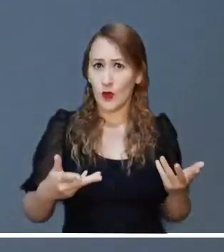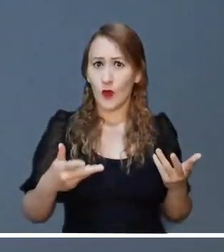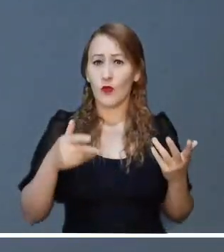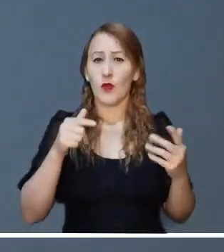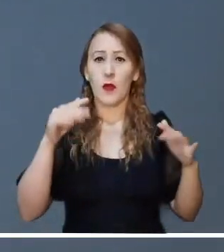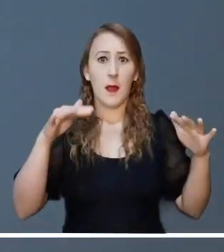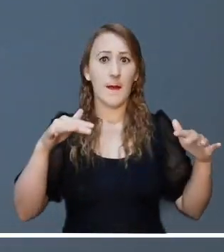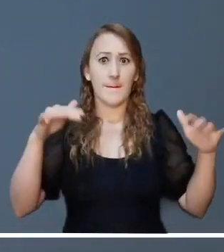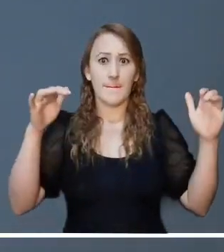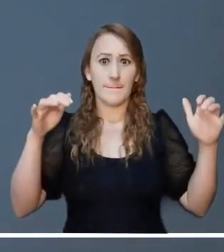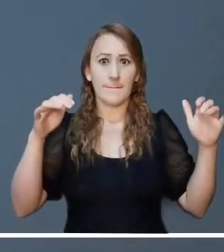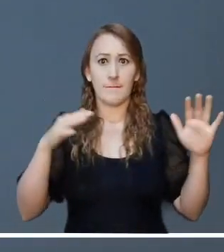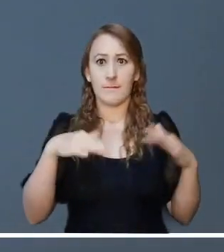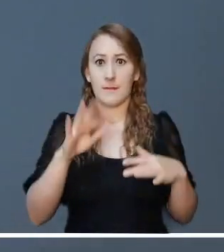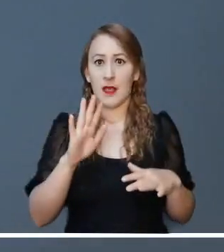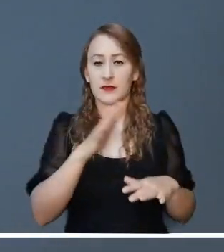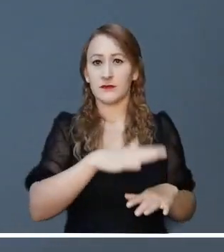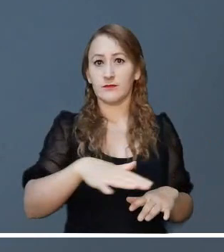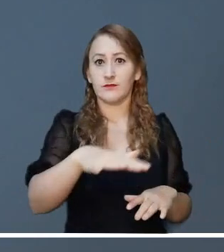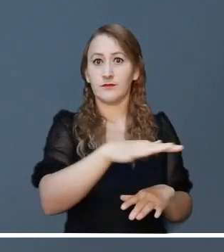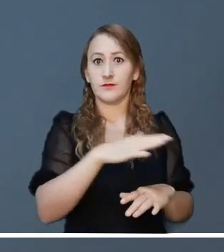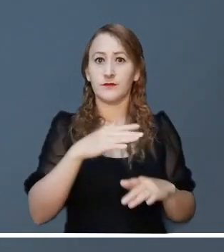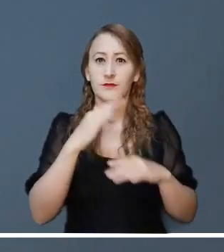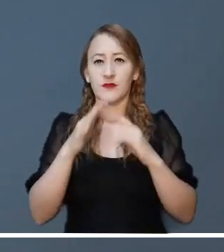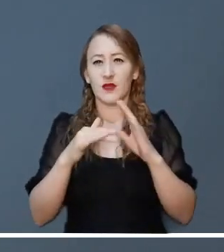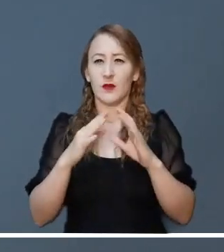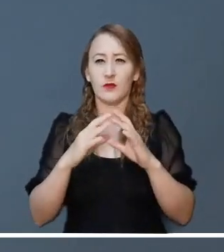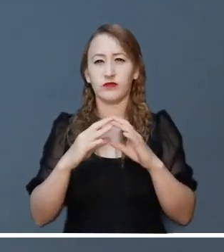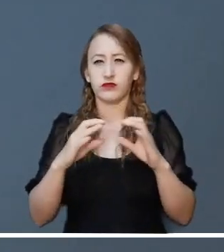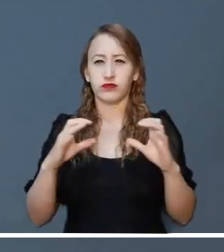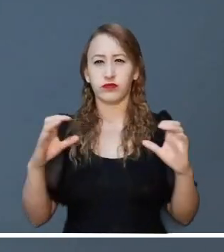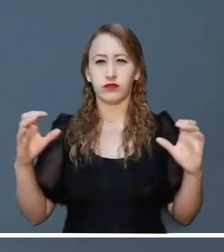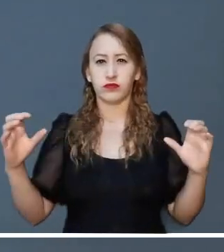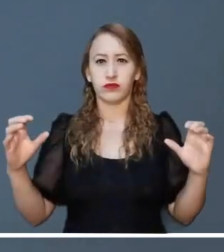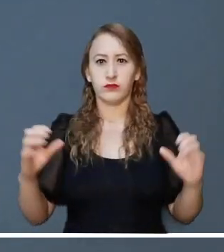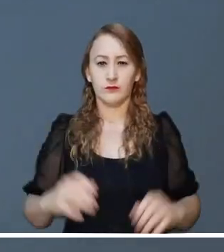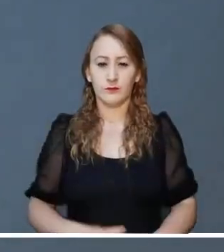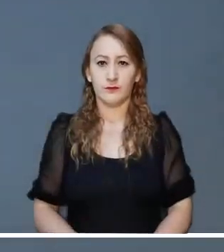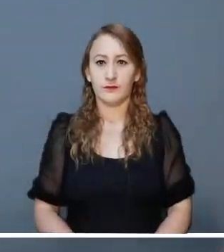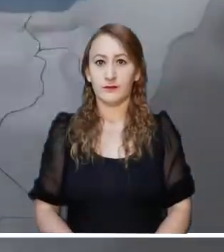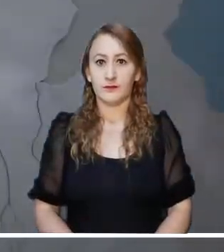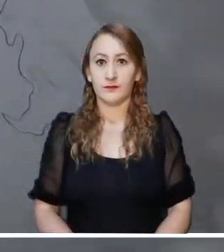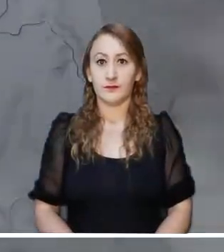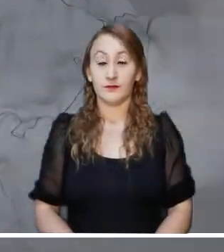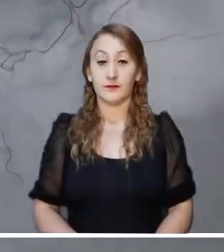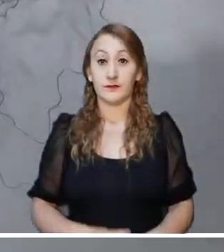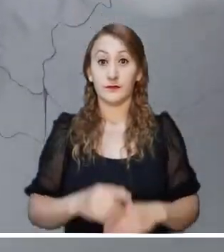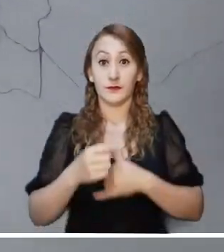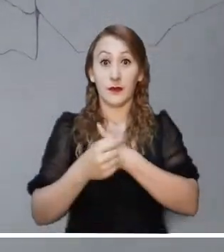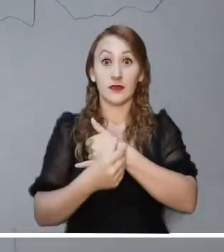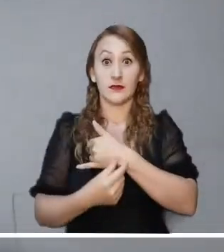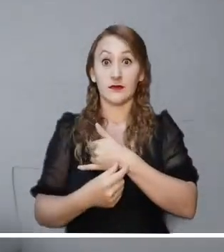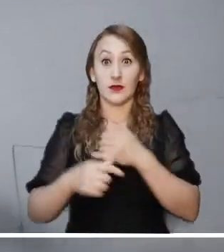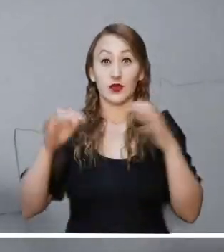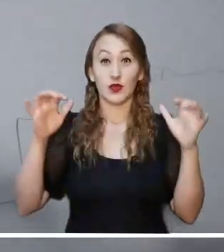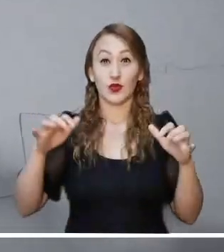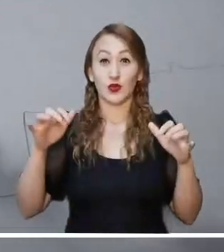Todo parece indicar que en el archipiélago de San Andrés y Providencia permanecerán las condiciones secas, acompañadas de un cielo seminublado.